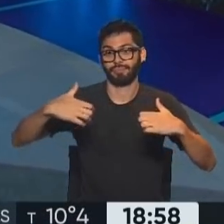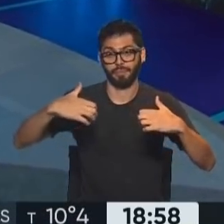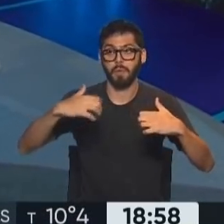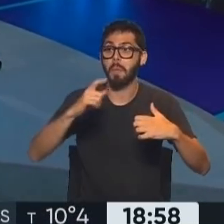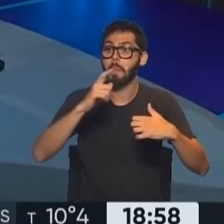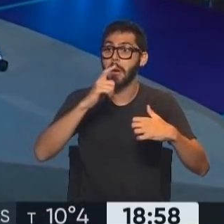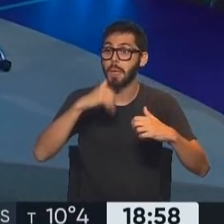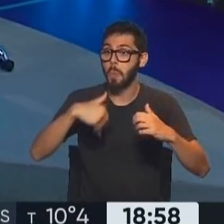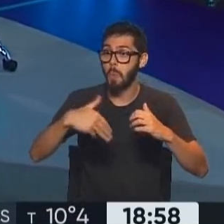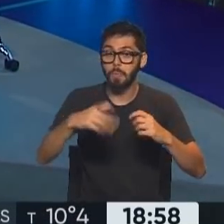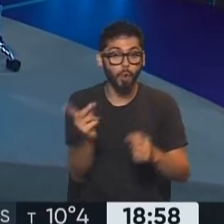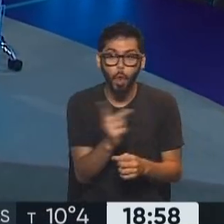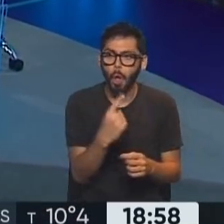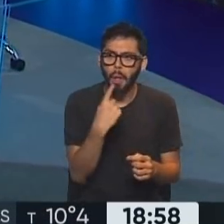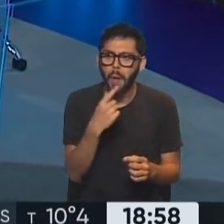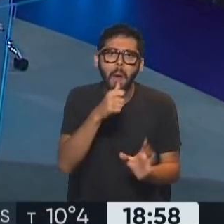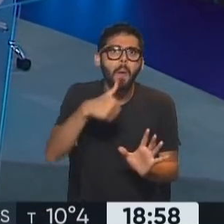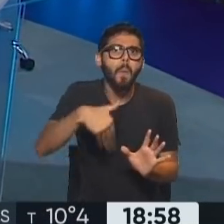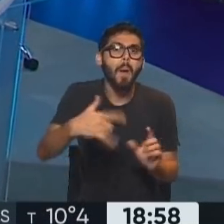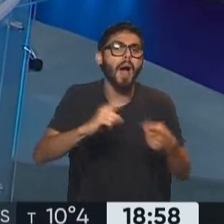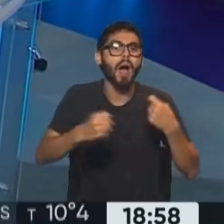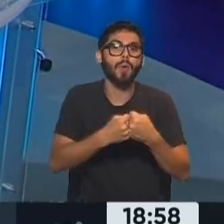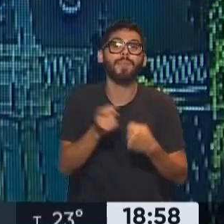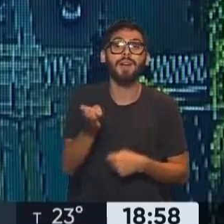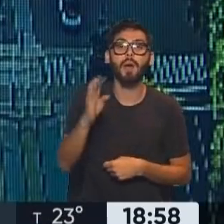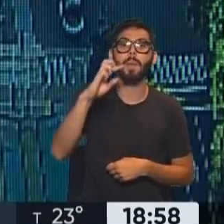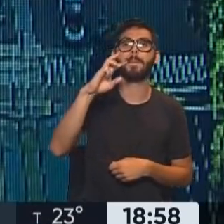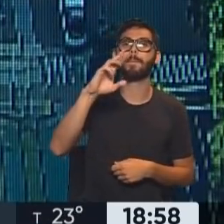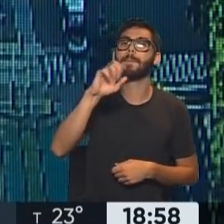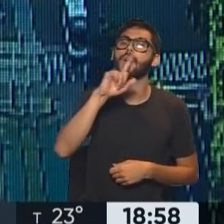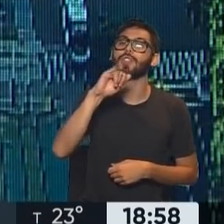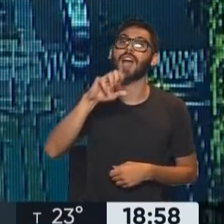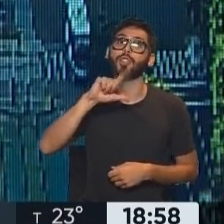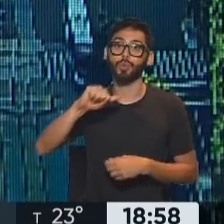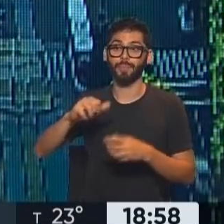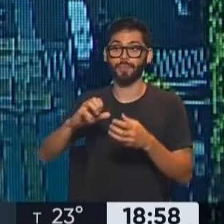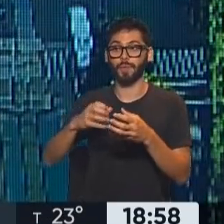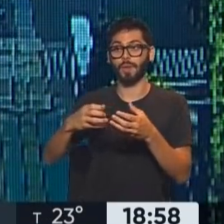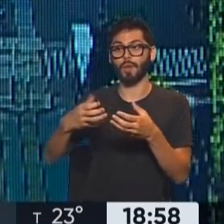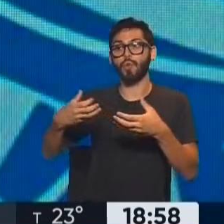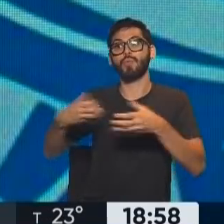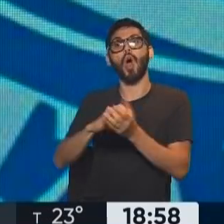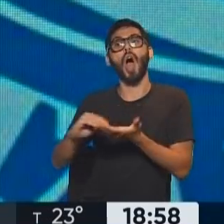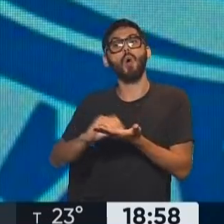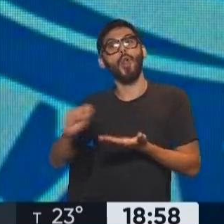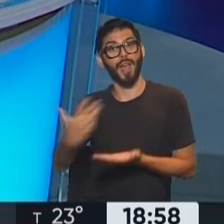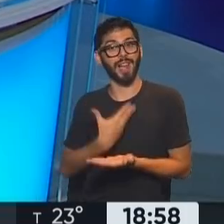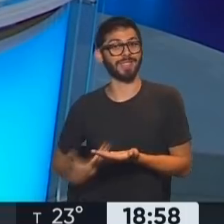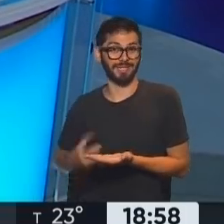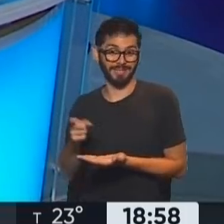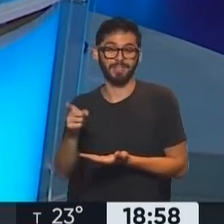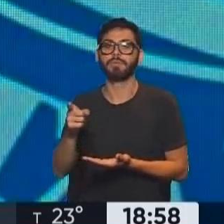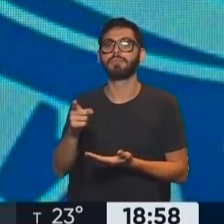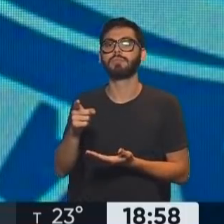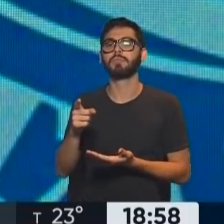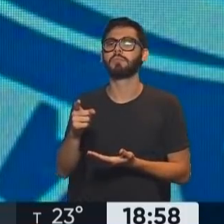inminente acuerdo. Pero en este caso estamos con Guido Croxatto, él es director de la Escuela del Cuerpo de Abogados y Abogadas del Estado, y de alguna forma vamos a hablar un